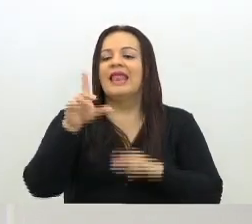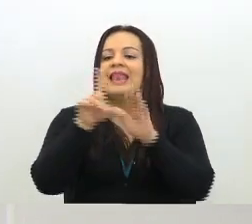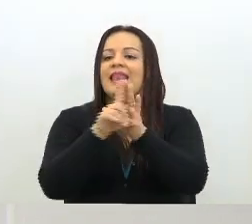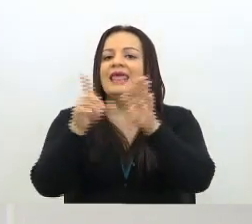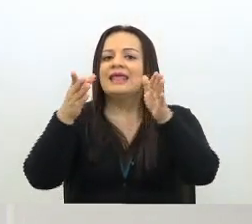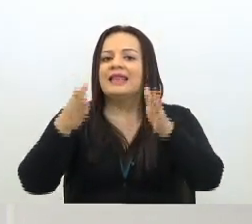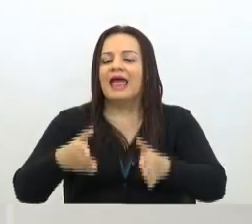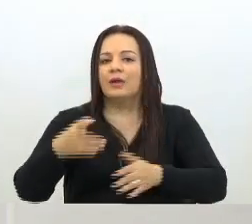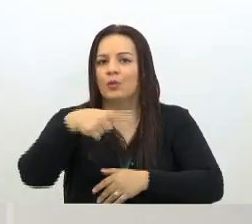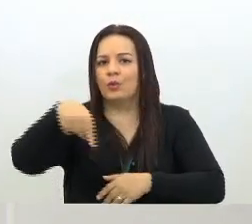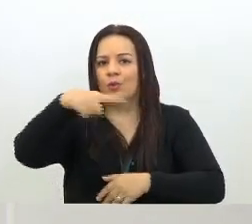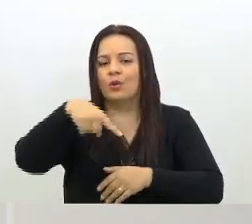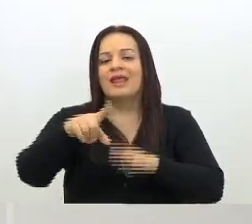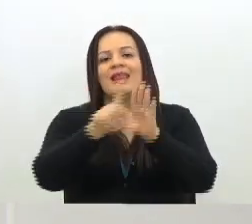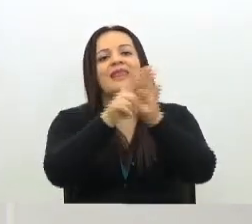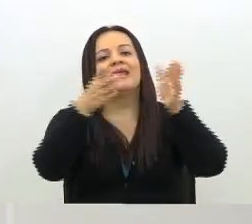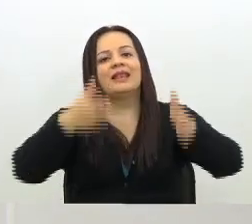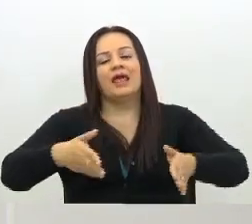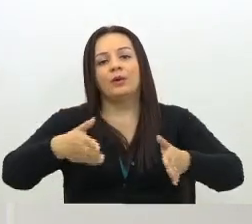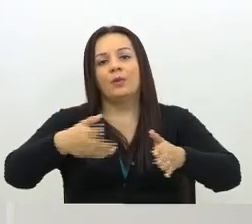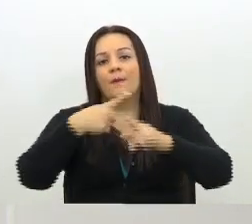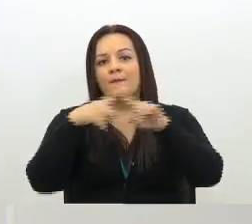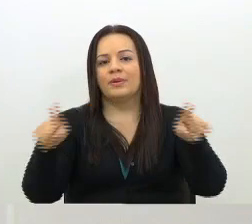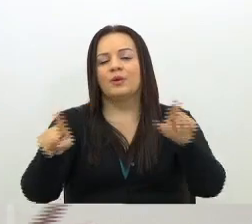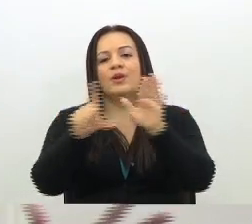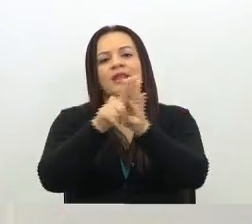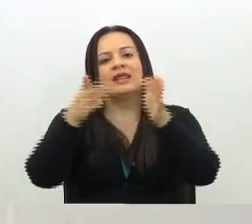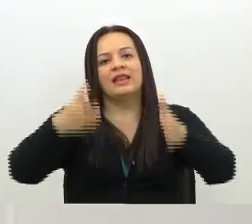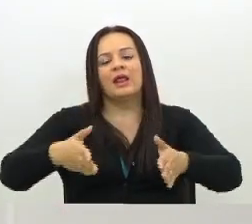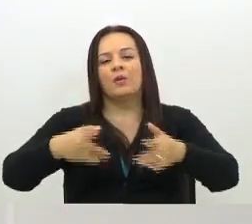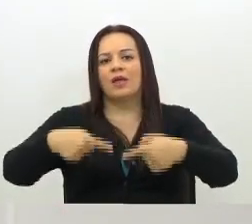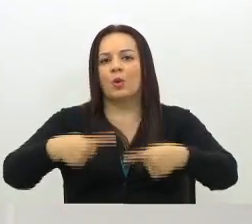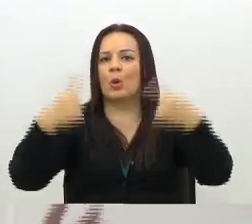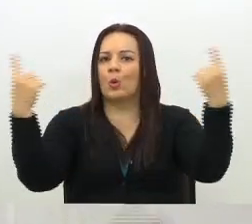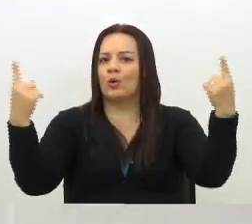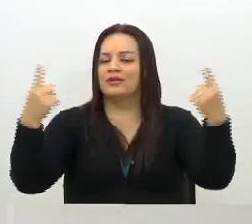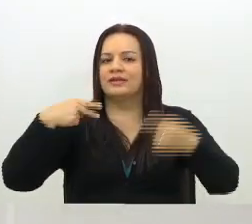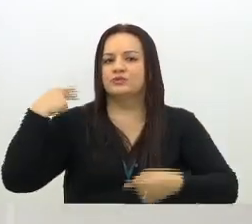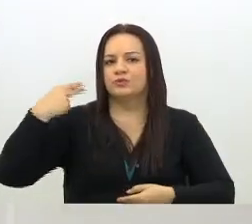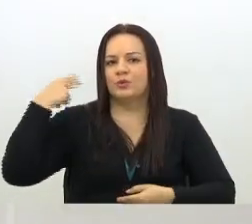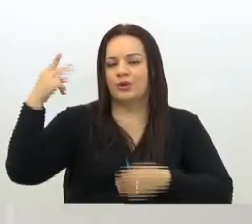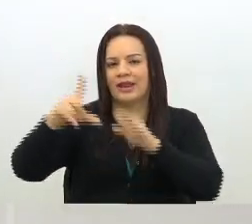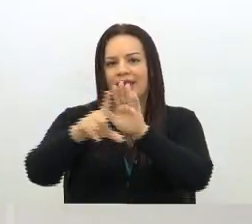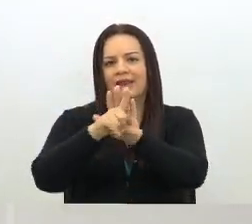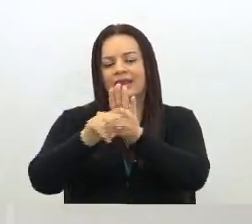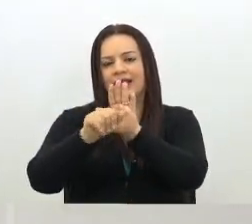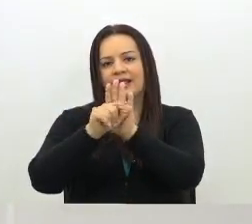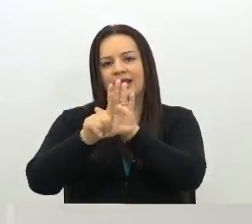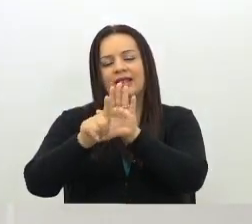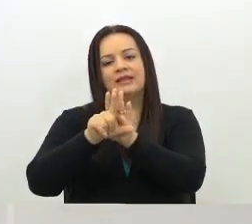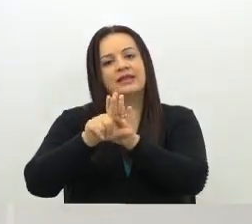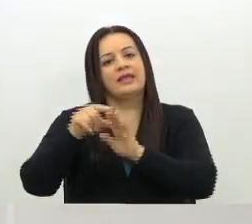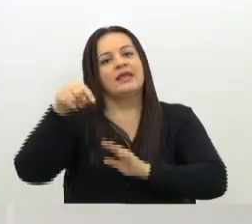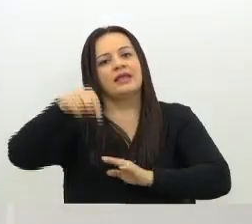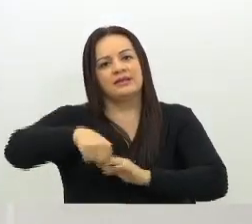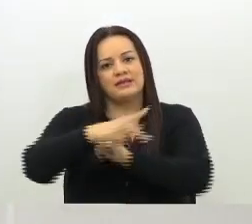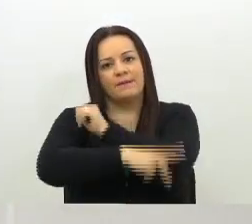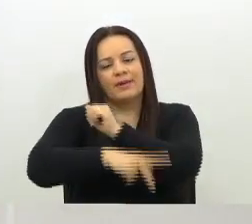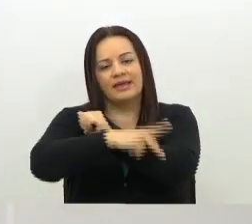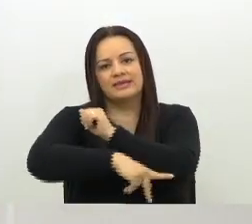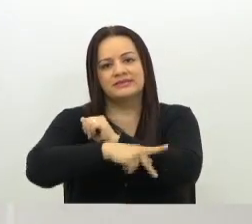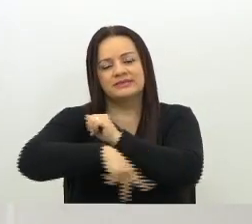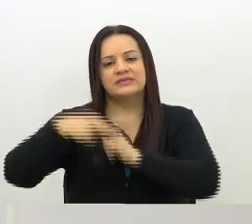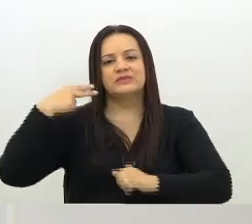legislaron, pero además de legislar, legislaron en contra de la historia legislativa de este país. Pero además de legislar en contra de la